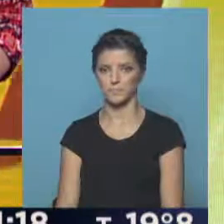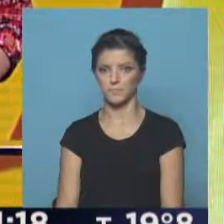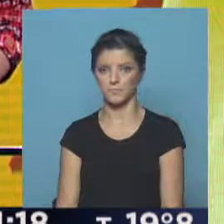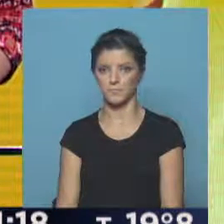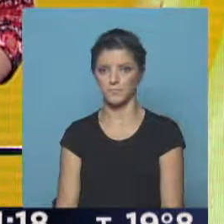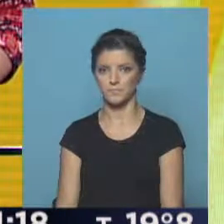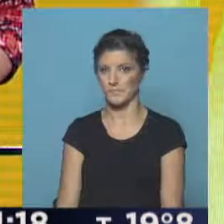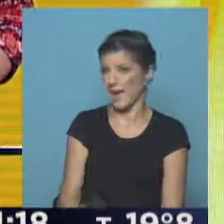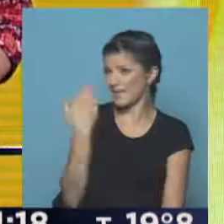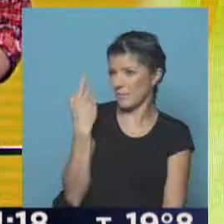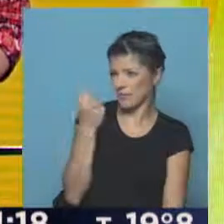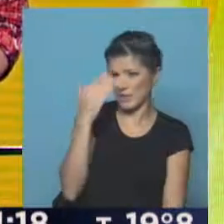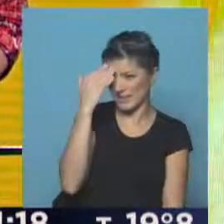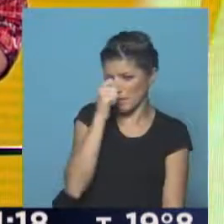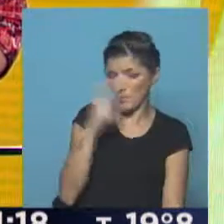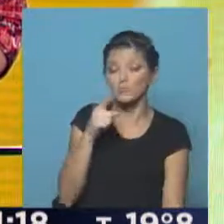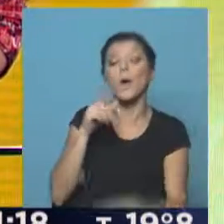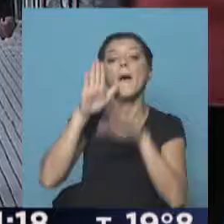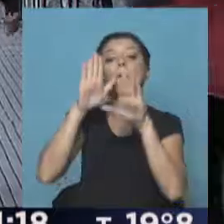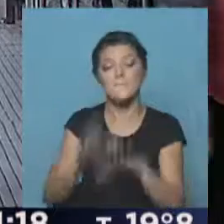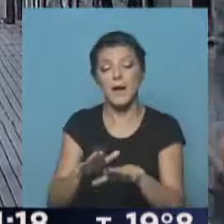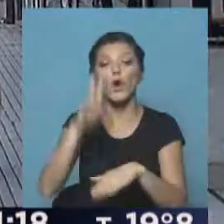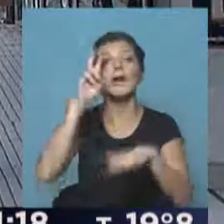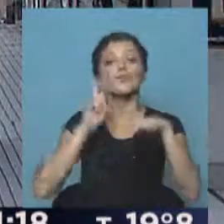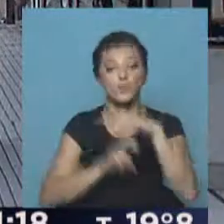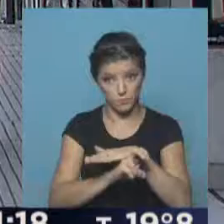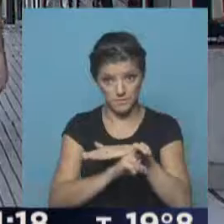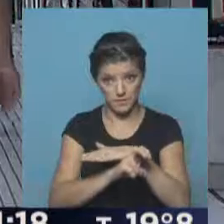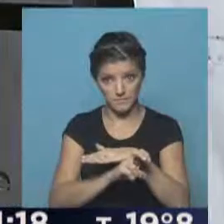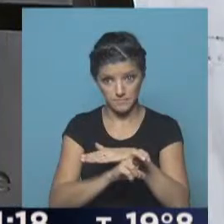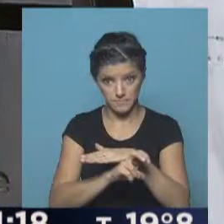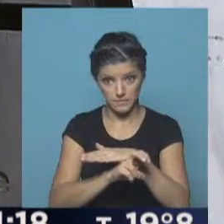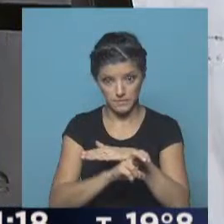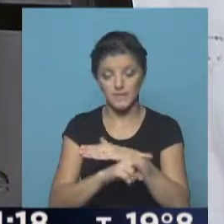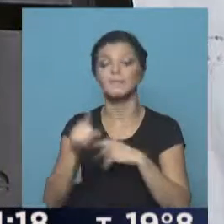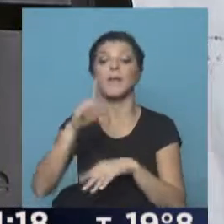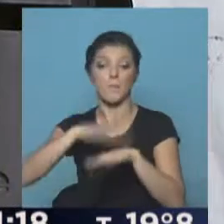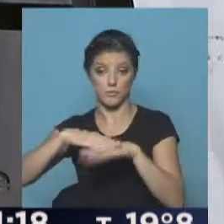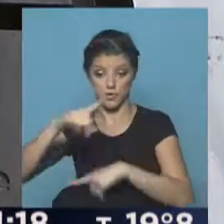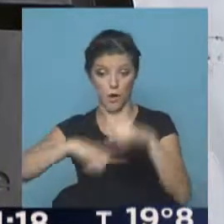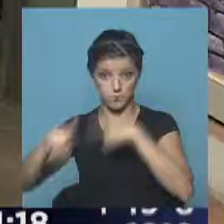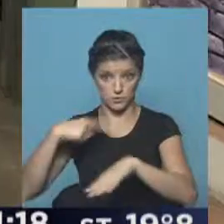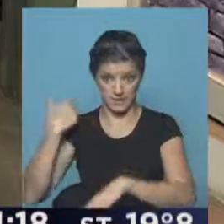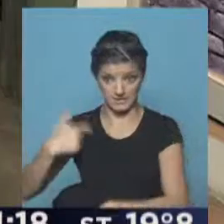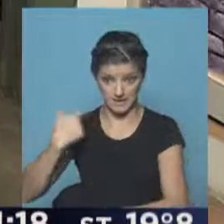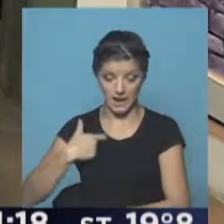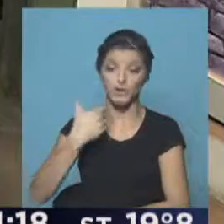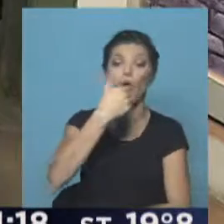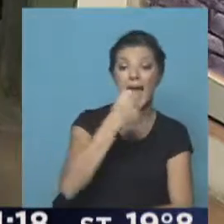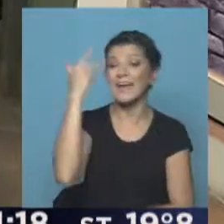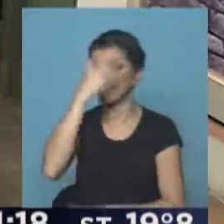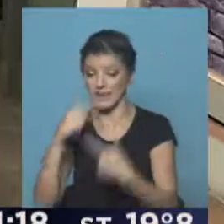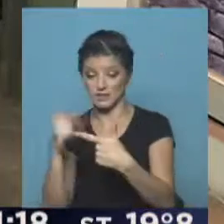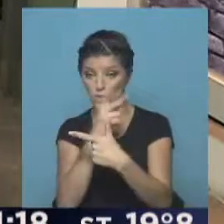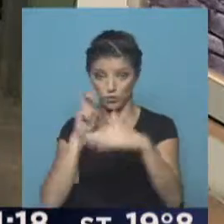Y comenzó hace poco más de 15 minutos el paro parcial en los subterráneos que llevan adelante los metrodelegados en las líneas A y H, que